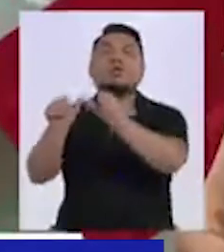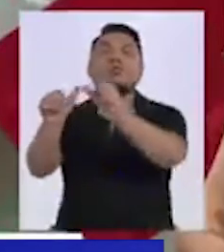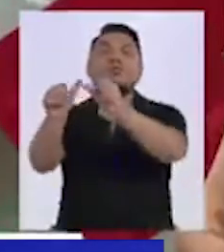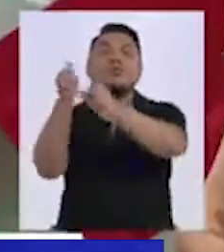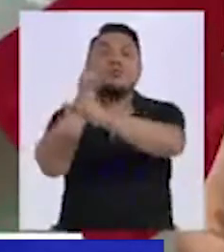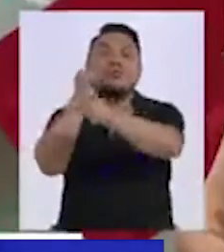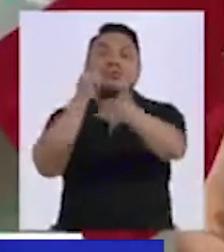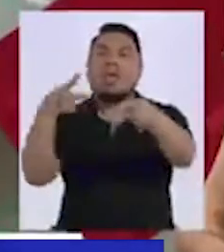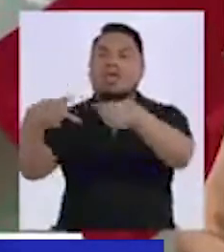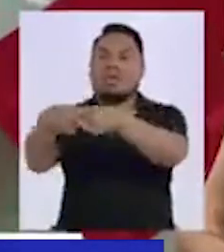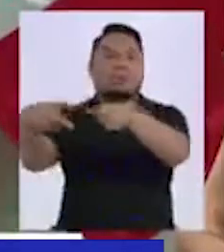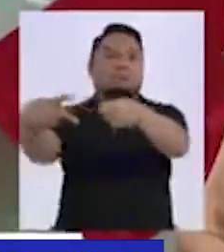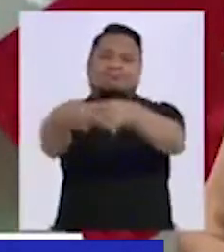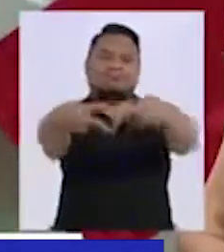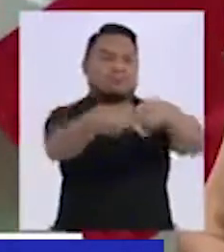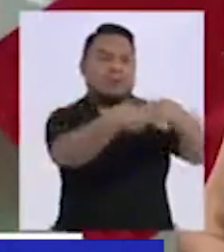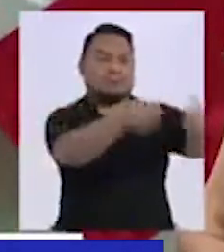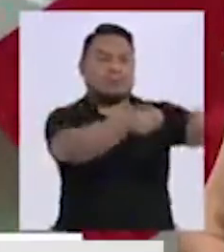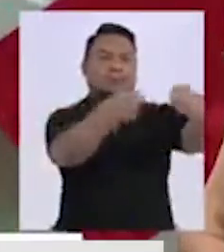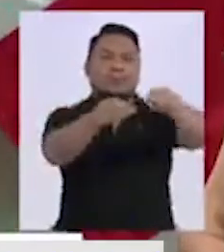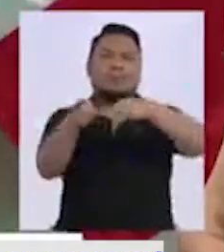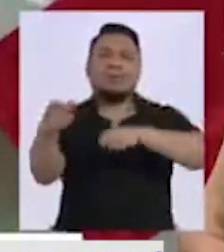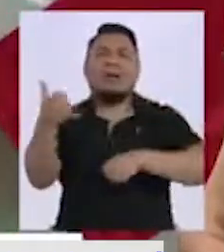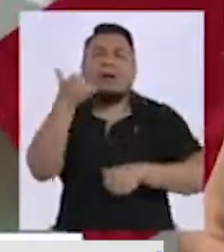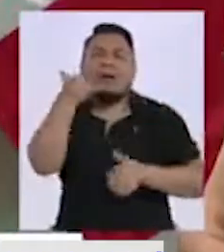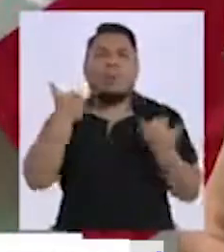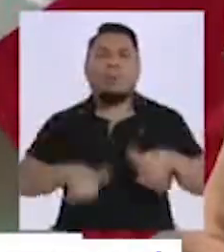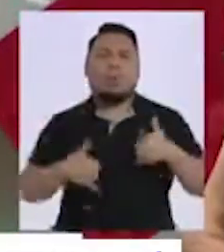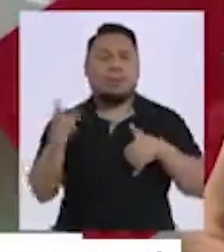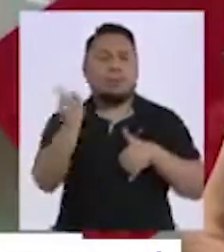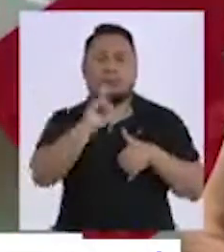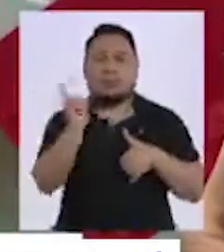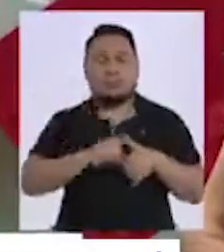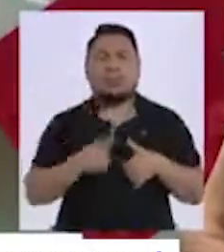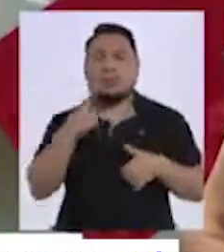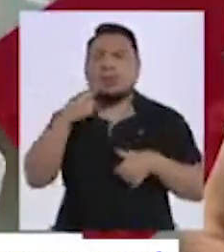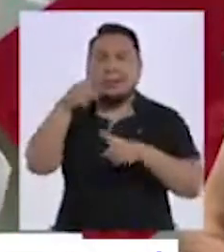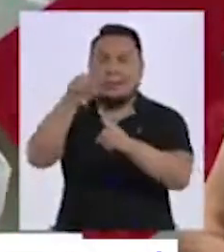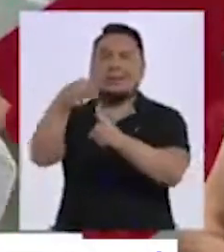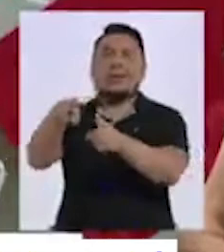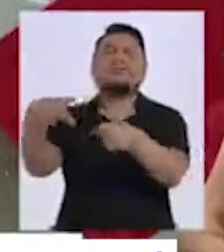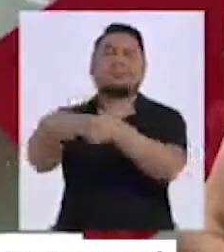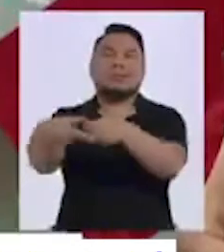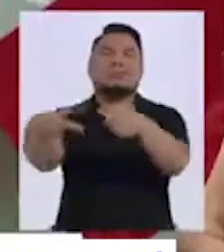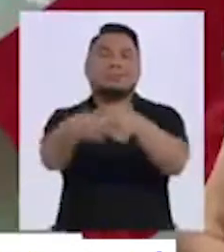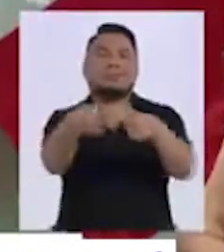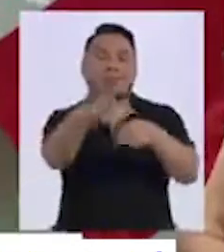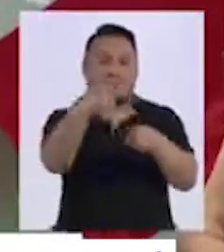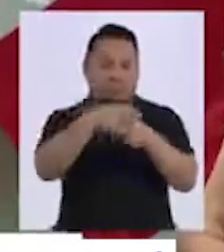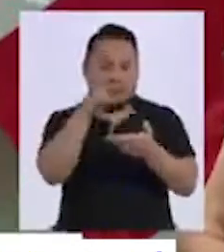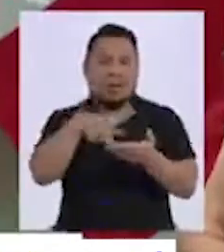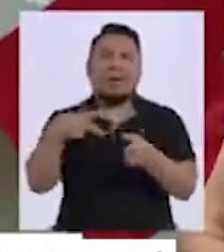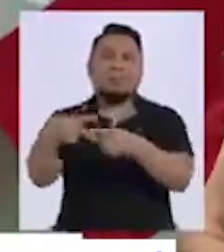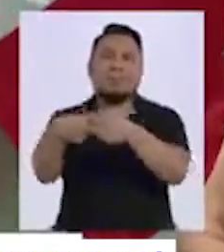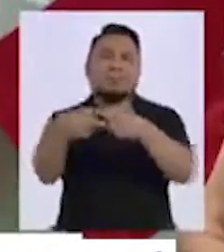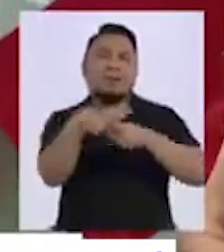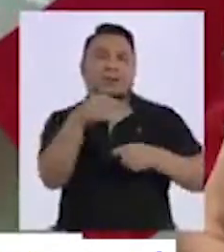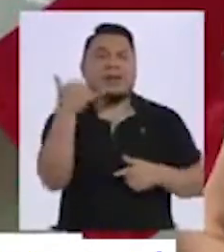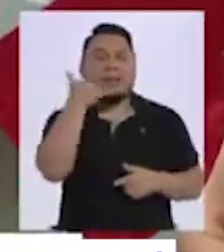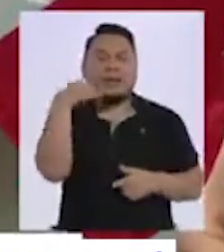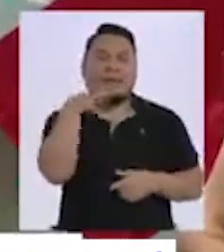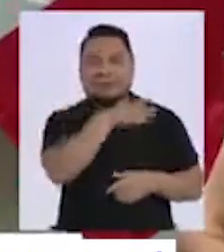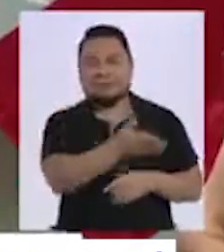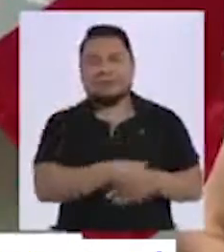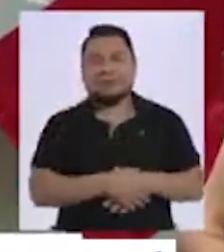números telefónicos que han sido suspendidos porque han sido identificados que de ahí salen estas llamadas falsas.